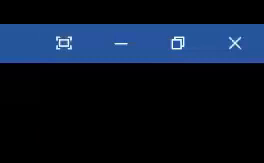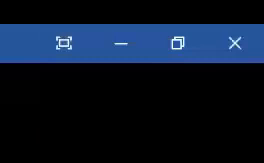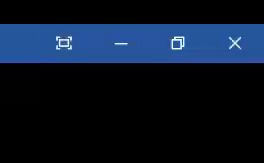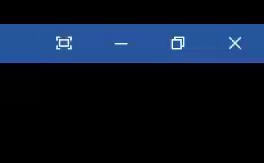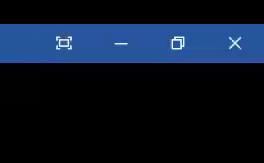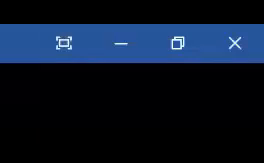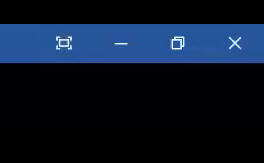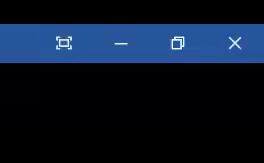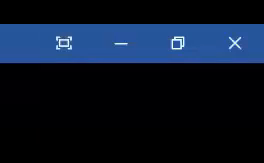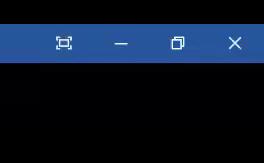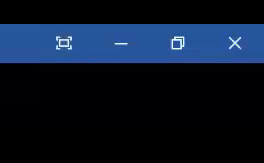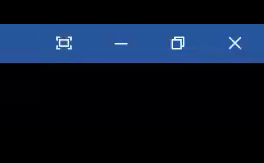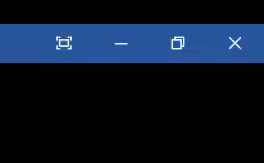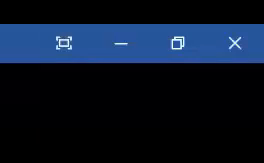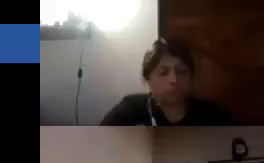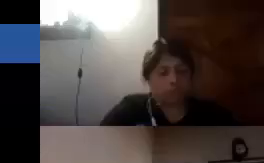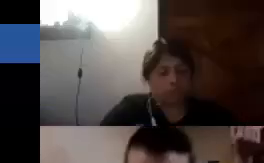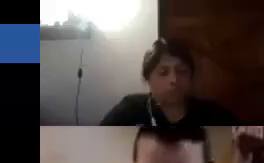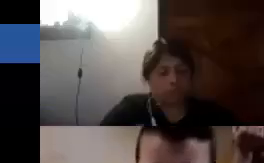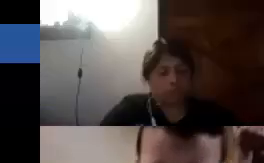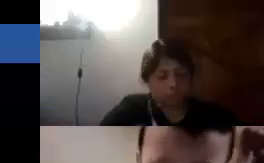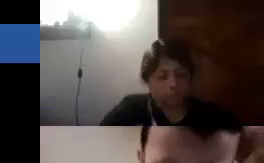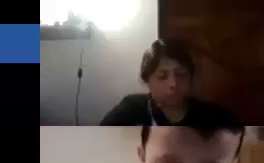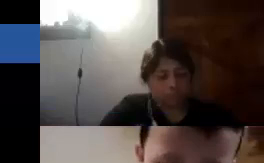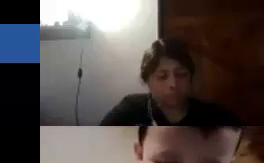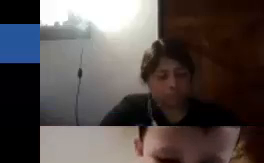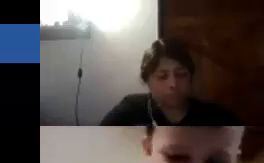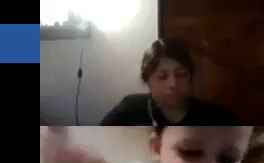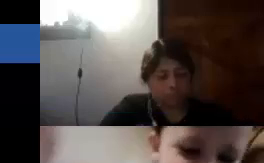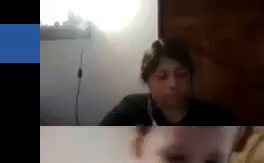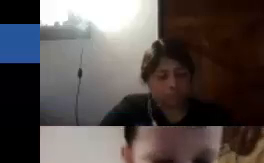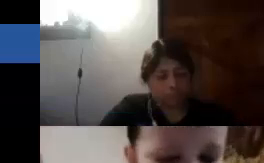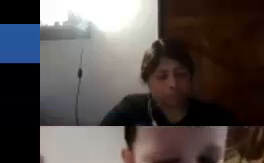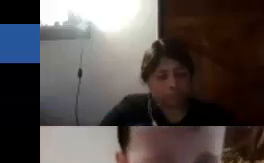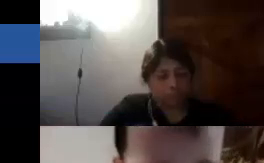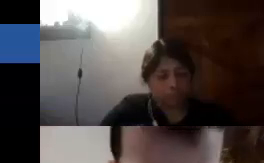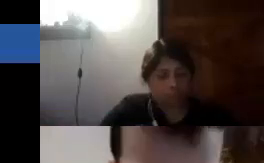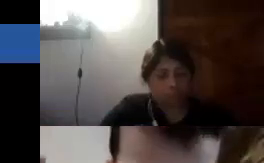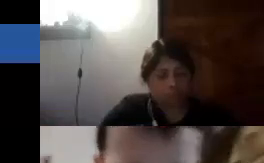las carroceras a disposición de que el poder ejecutivo,